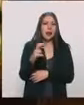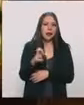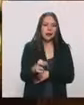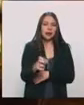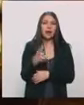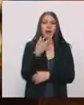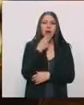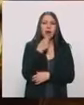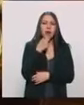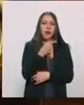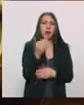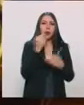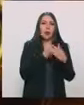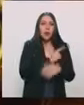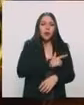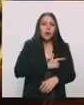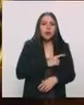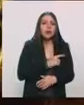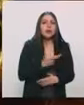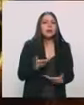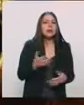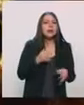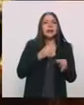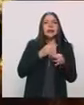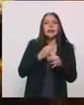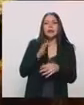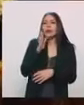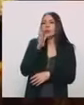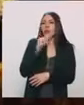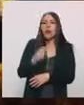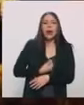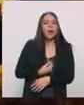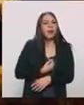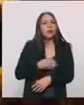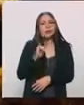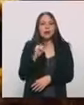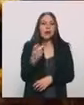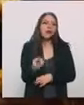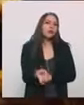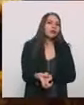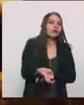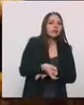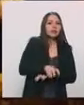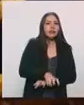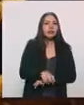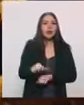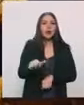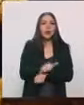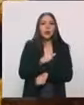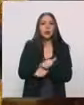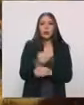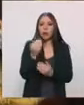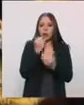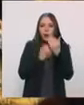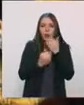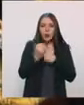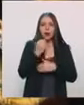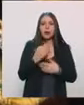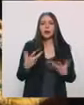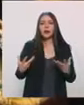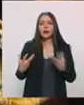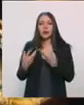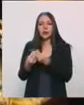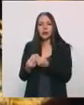pudo resistir la tentación de bajarse del carro a comer. Comió, el procurador de la ciudad